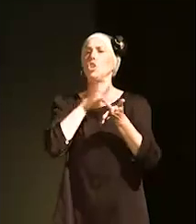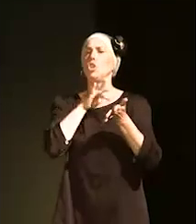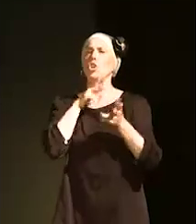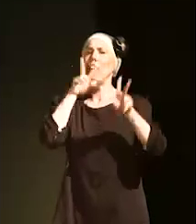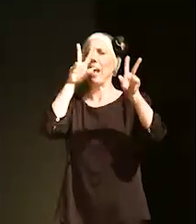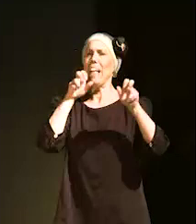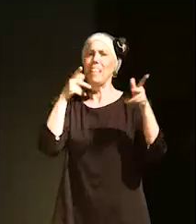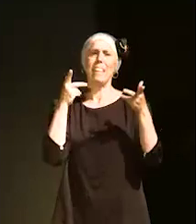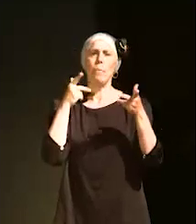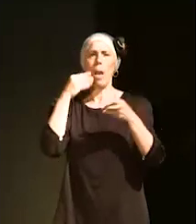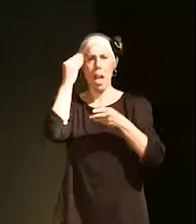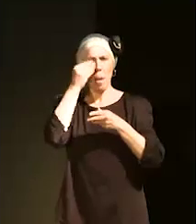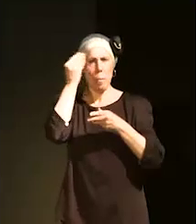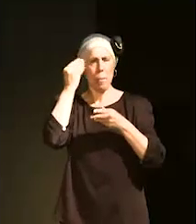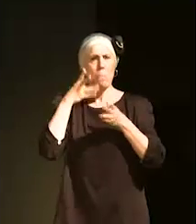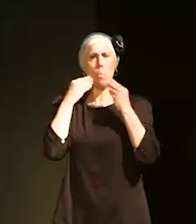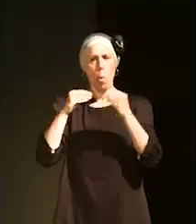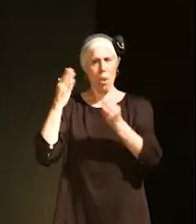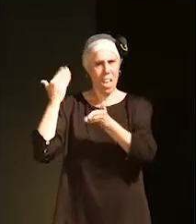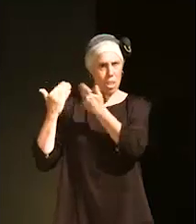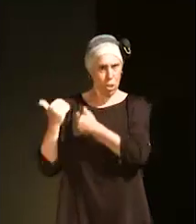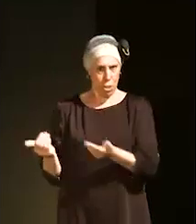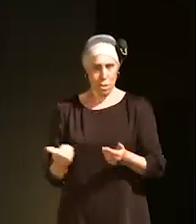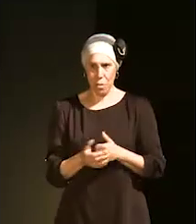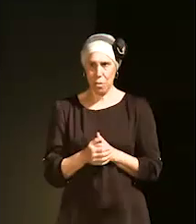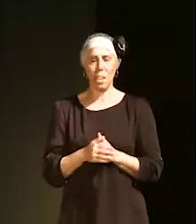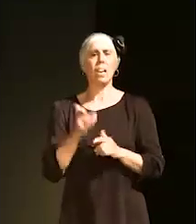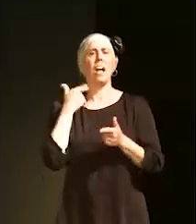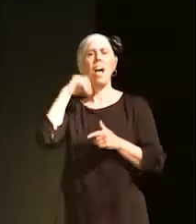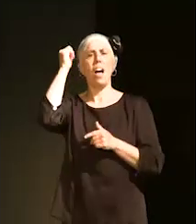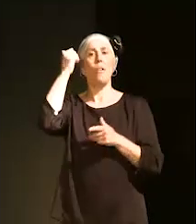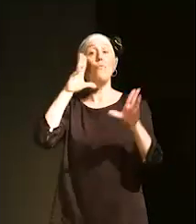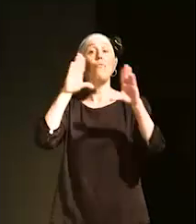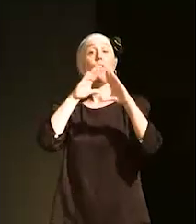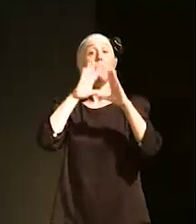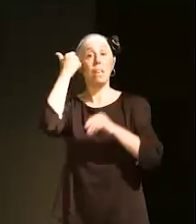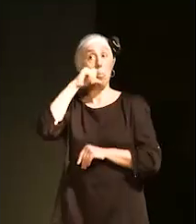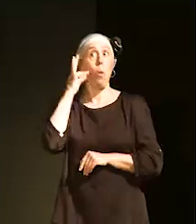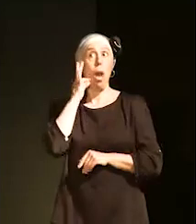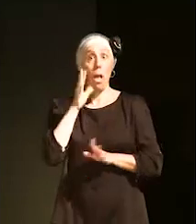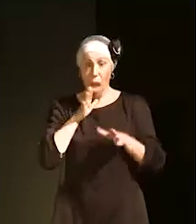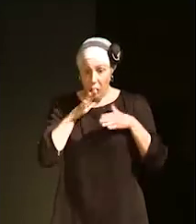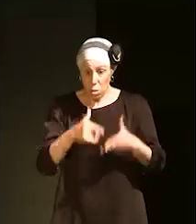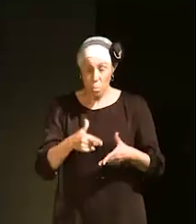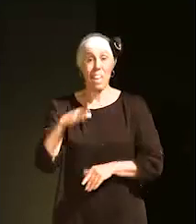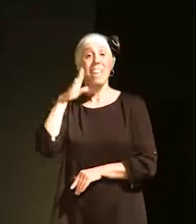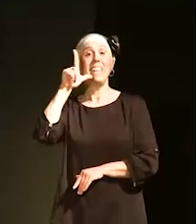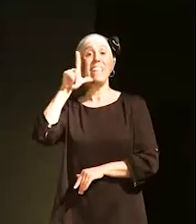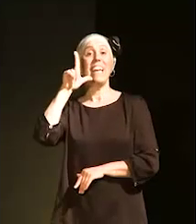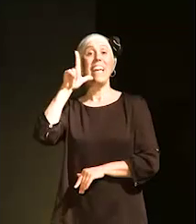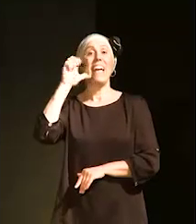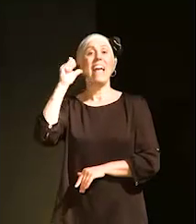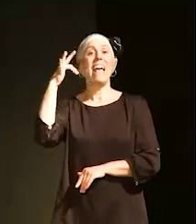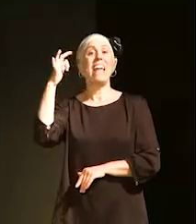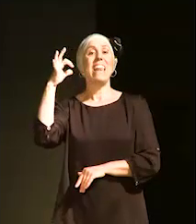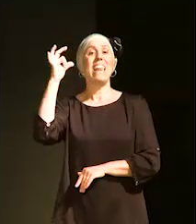formándose en el tema del feminismo y el género actualmente bueno hace unos años les vi a lesbia télles